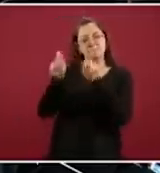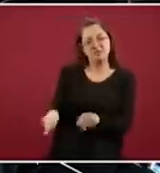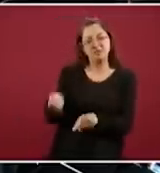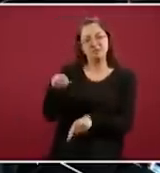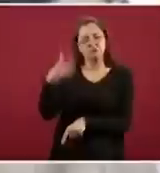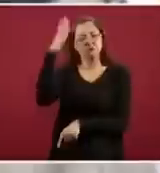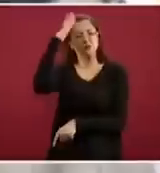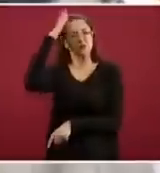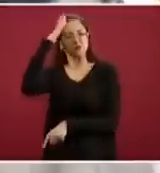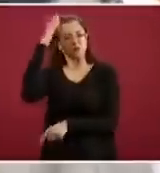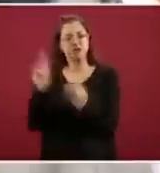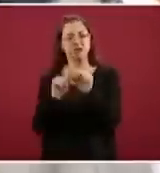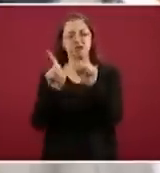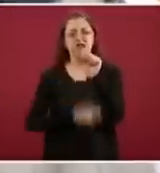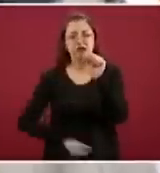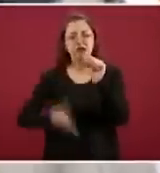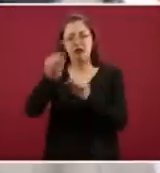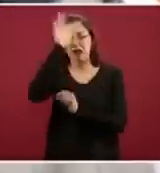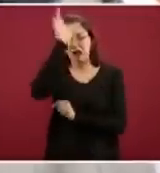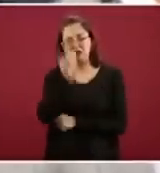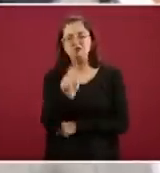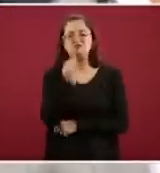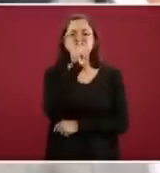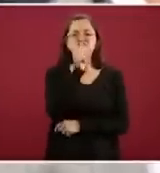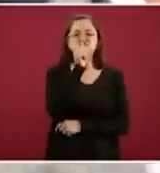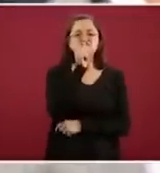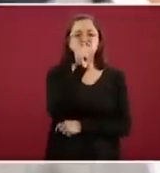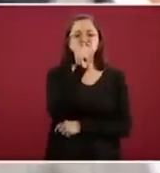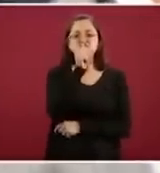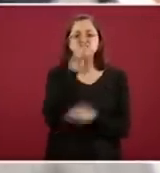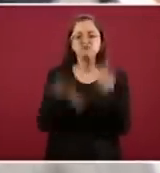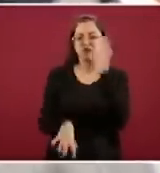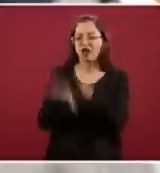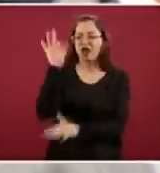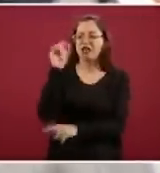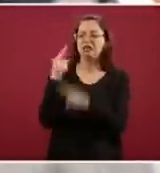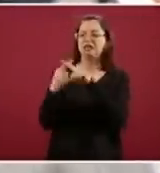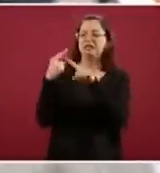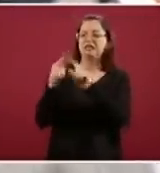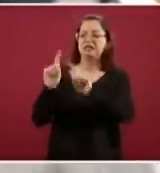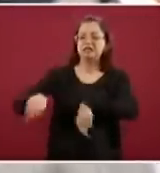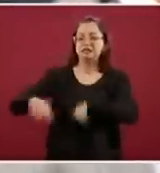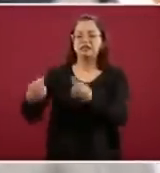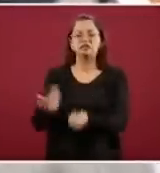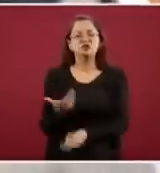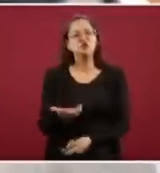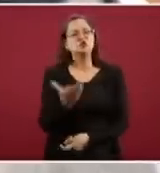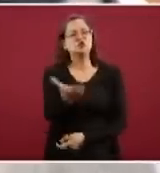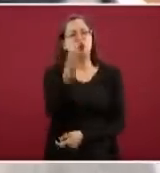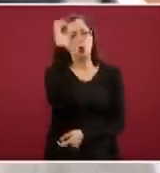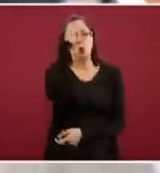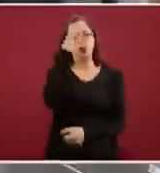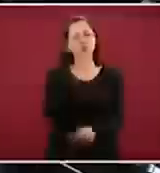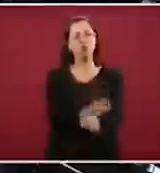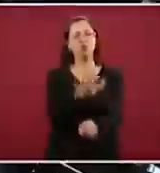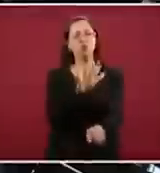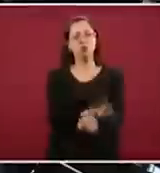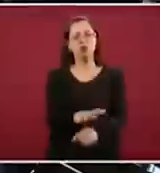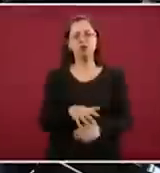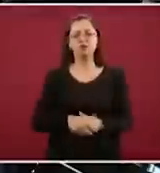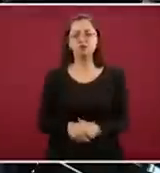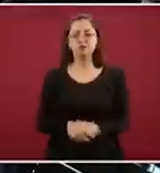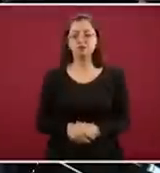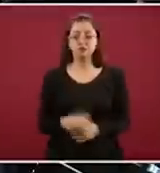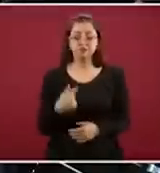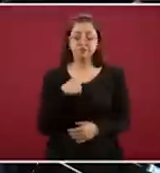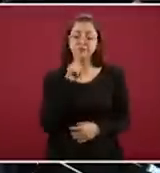a la dirigencia nacional se han logrado poner de acuerdo en la elección al dirigente. ¿Qué nos puede decir al respecto? Muchas gracias. No,